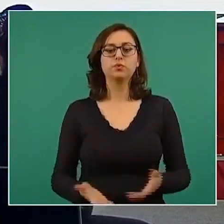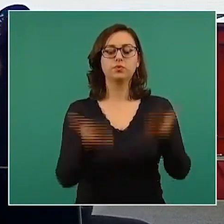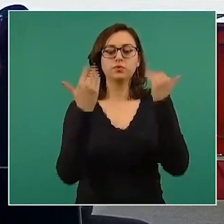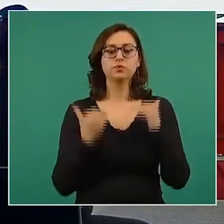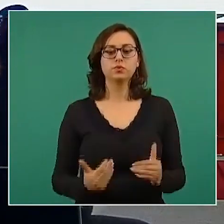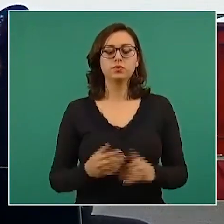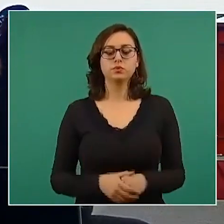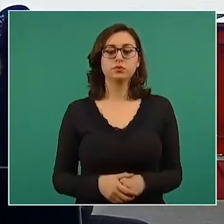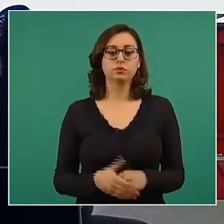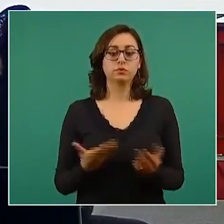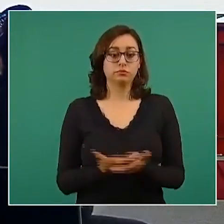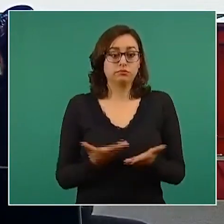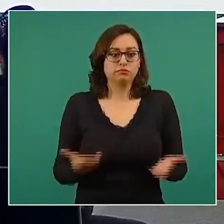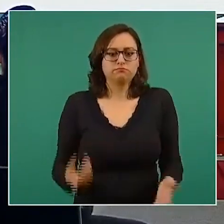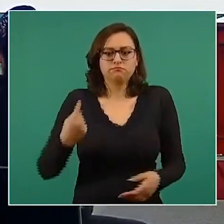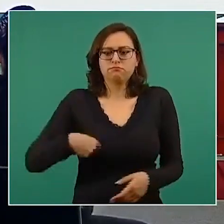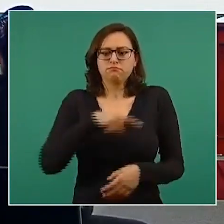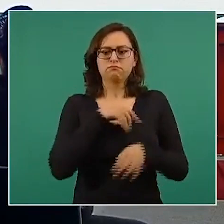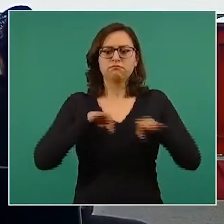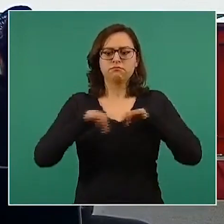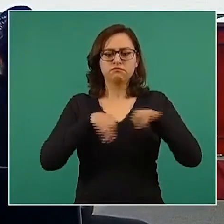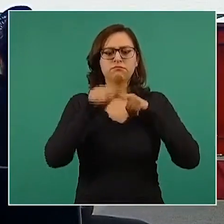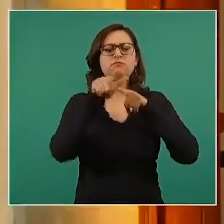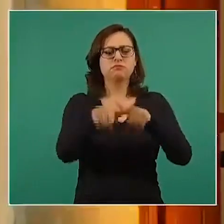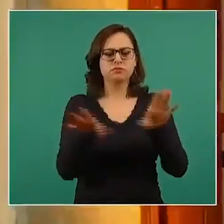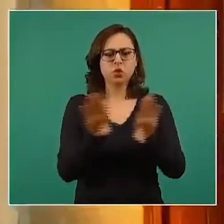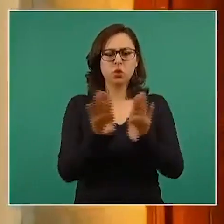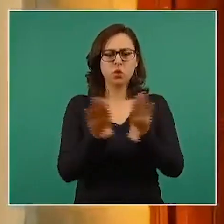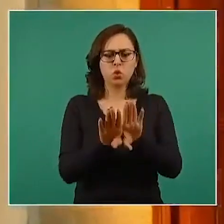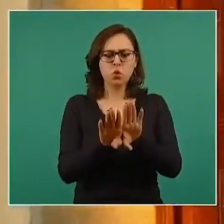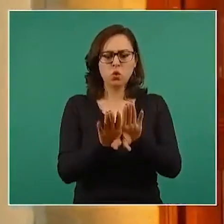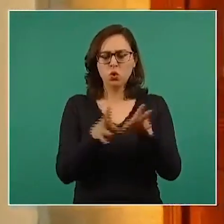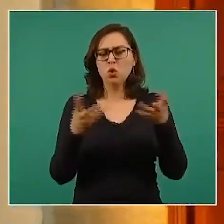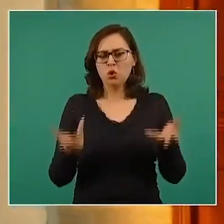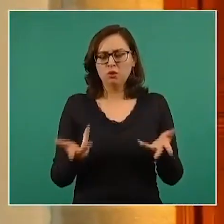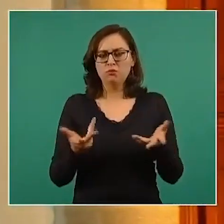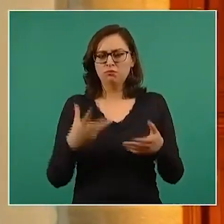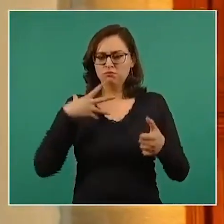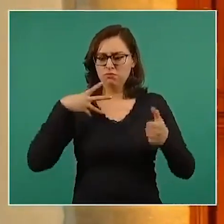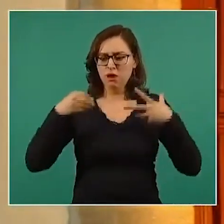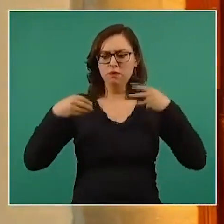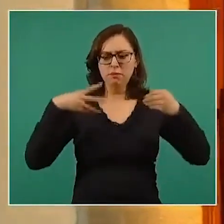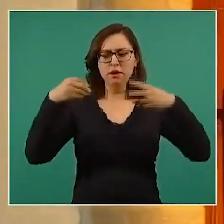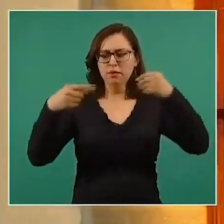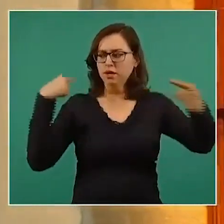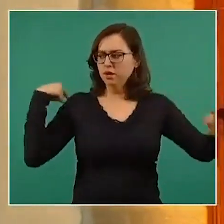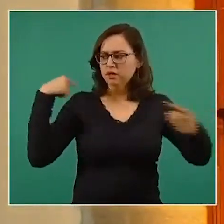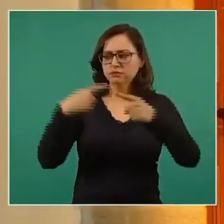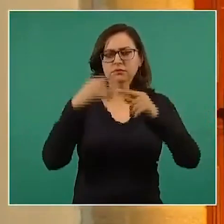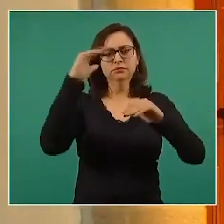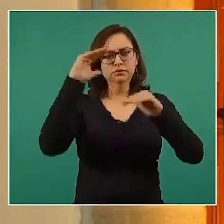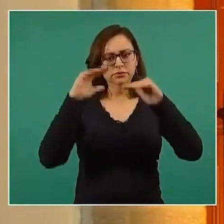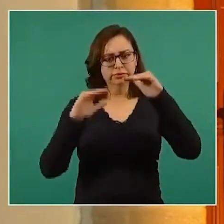Y bueno, ¿qué estamos haciendo hoy? Bien lo comenta el doctor López-Gatell, hemos observado este comportamiento epidemiológico hacia la baja, pero no